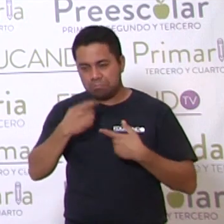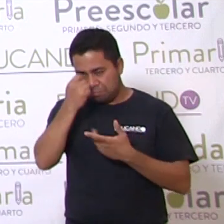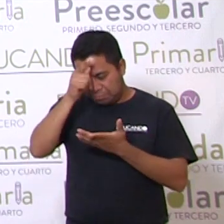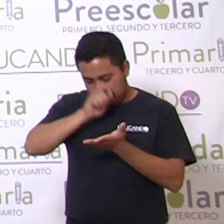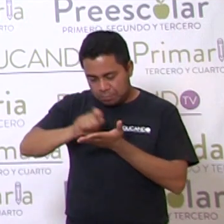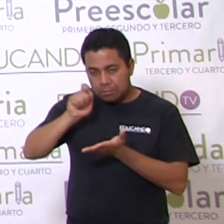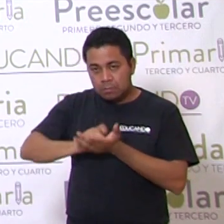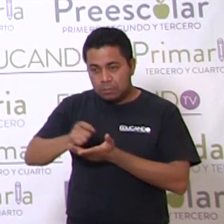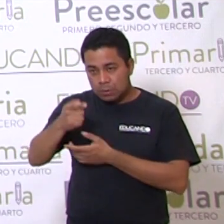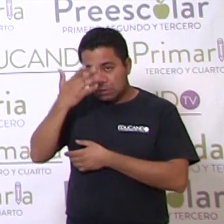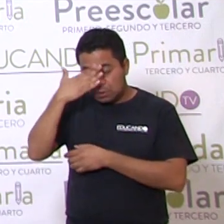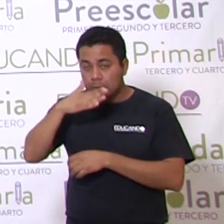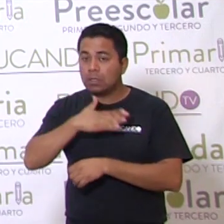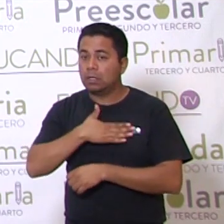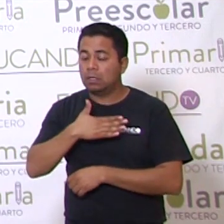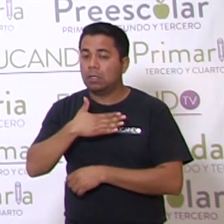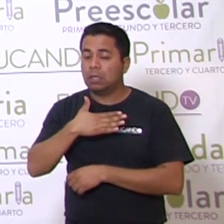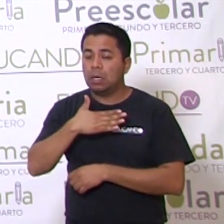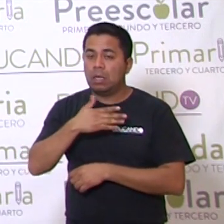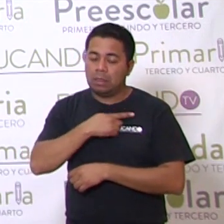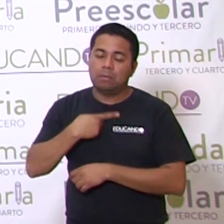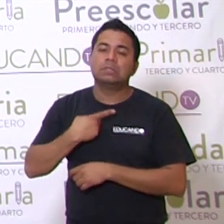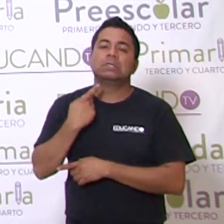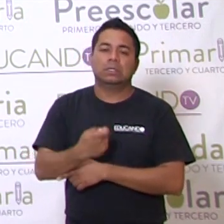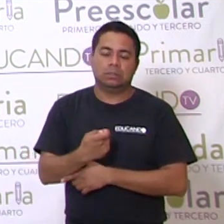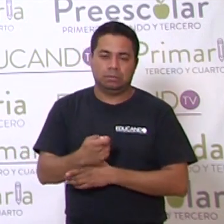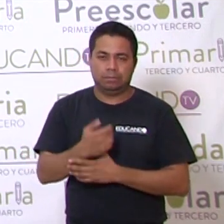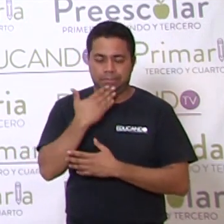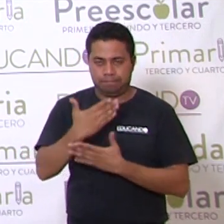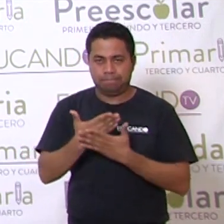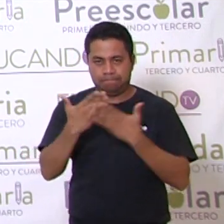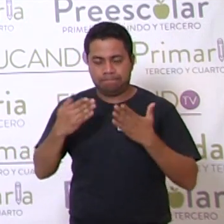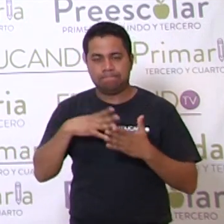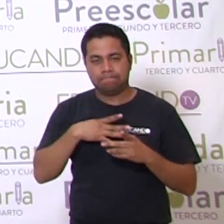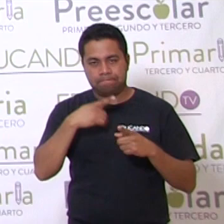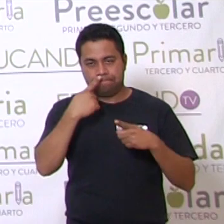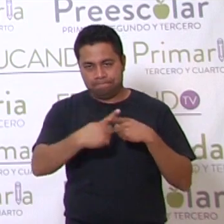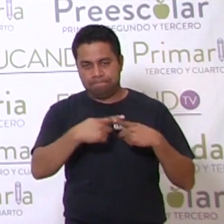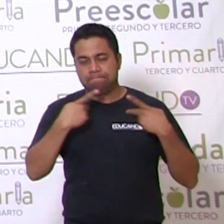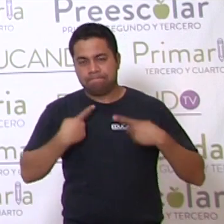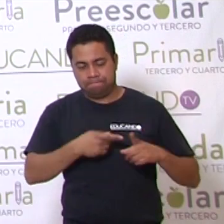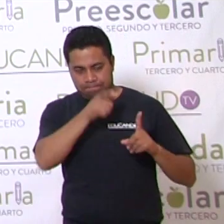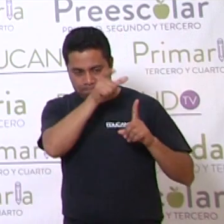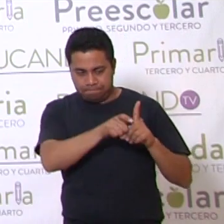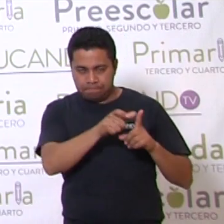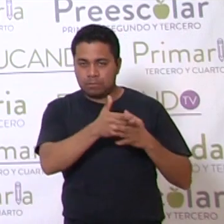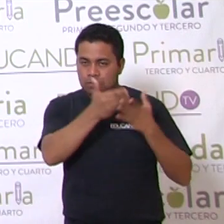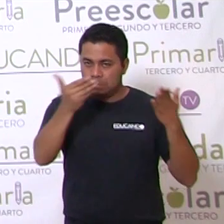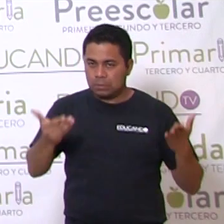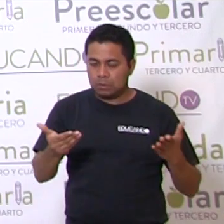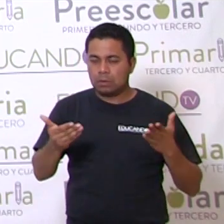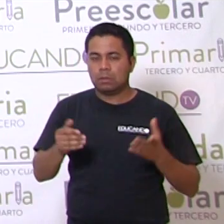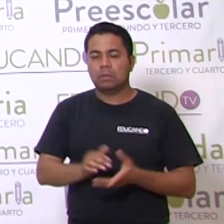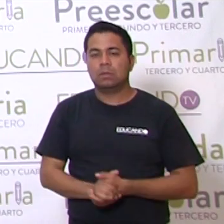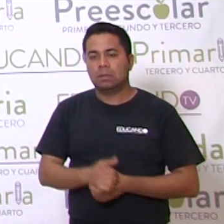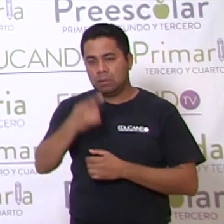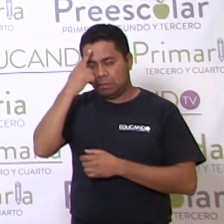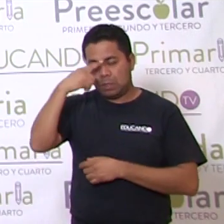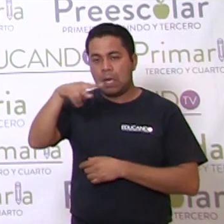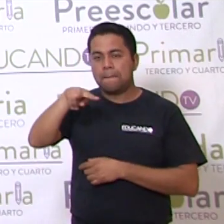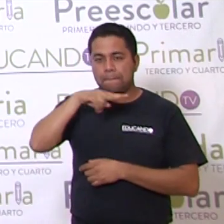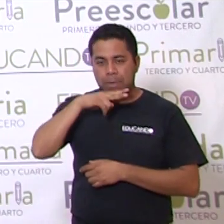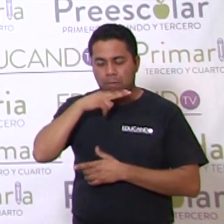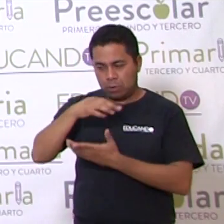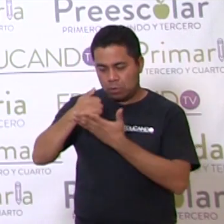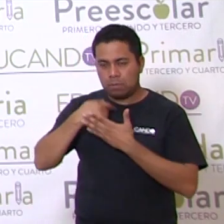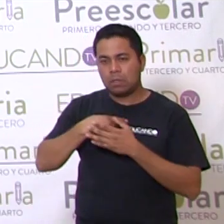tener referencias de él. Ahora, tenemos ya el sujeto. Identificamos ahora el verbo. Te voy a